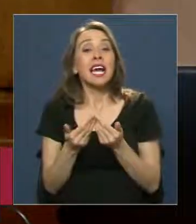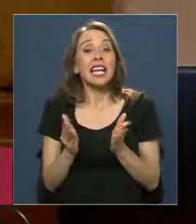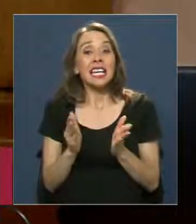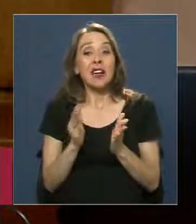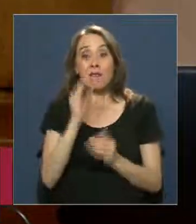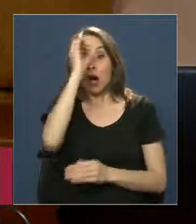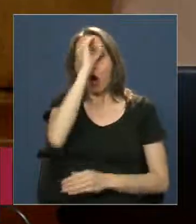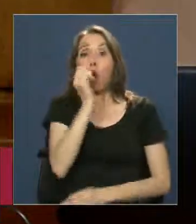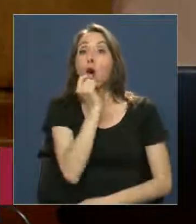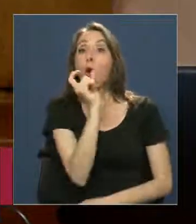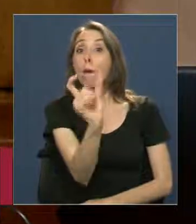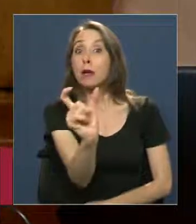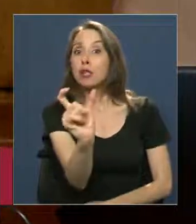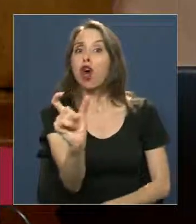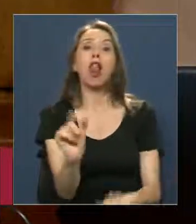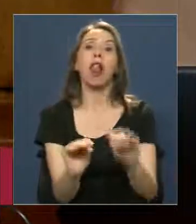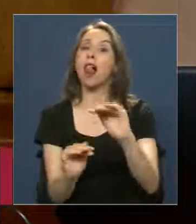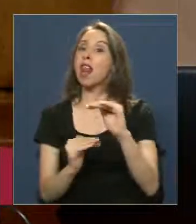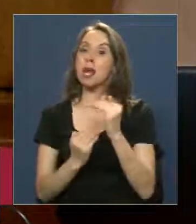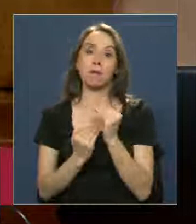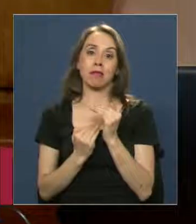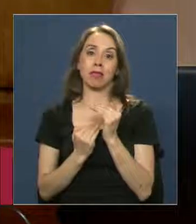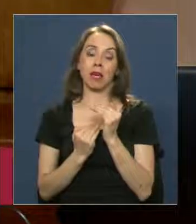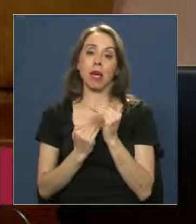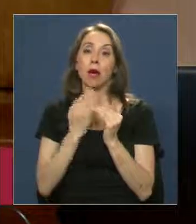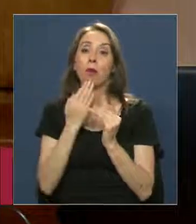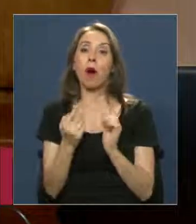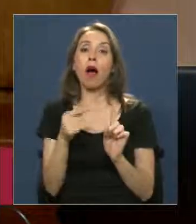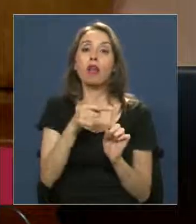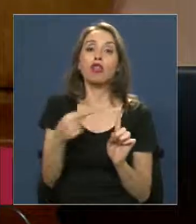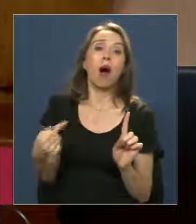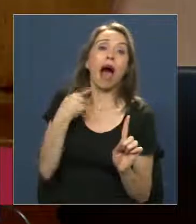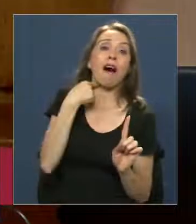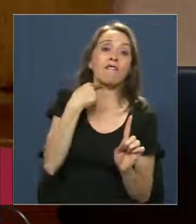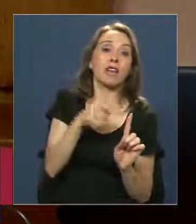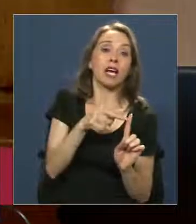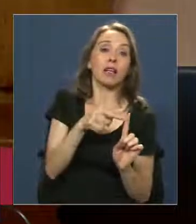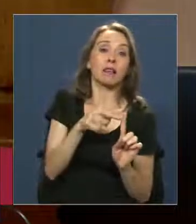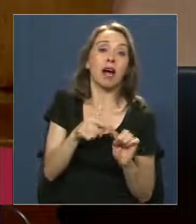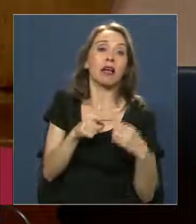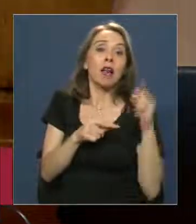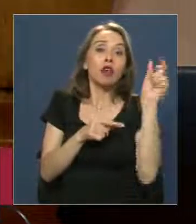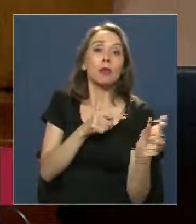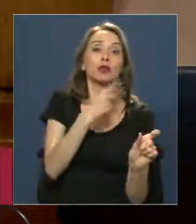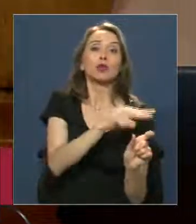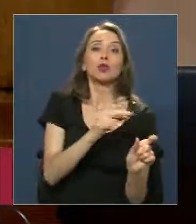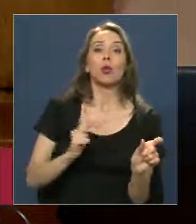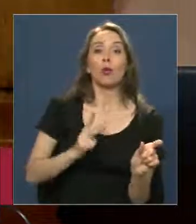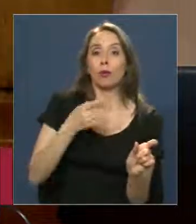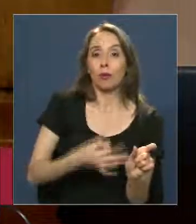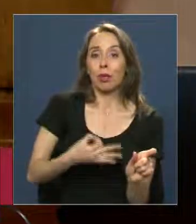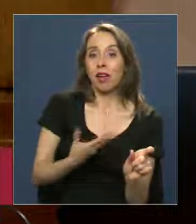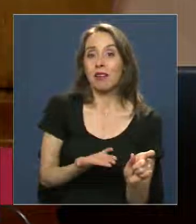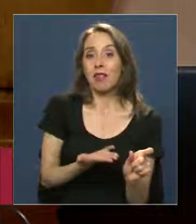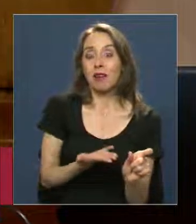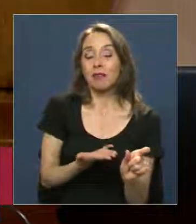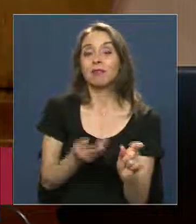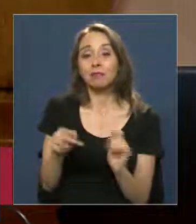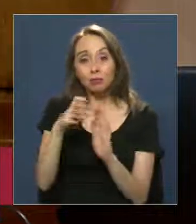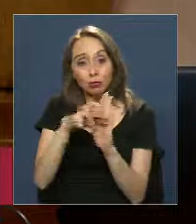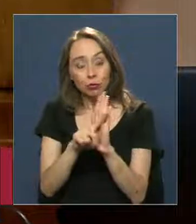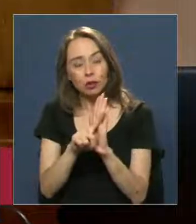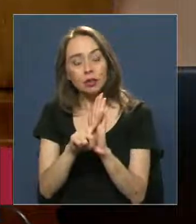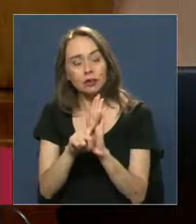límite. Y ese límite es cuando afecta y toca la dignidad de las personas. Por eso en este proyecto pusimos